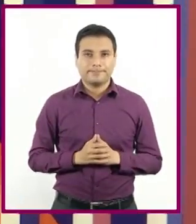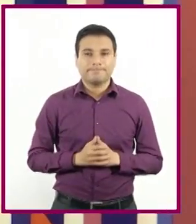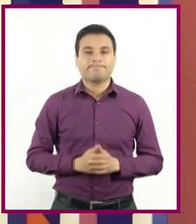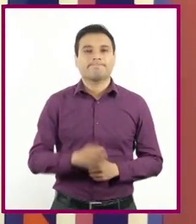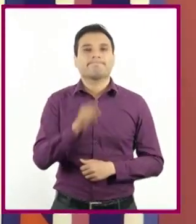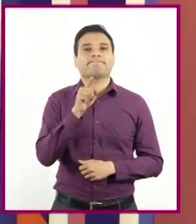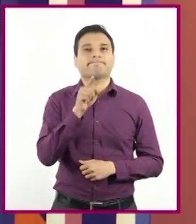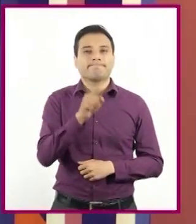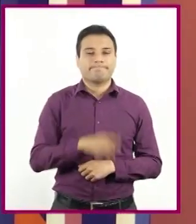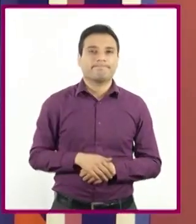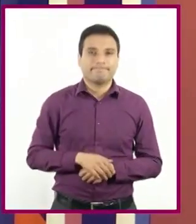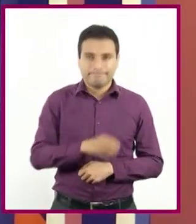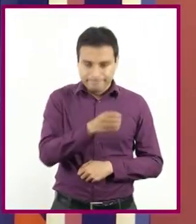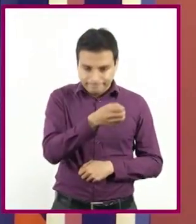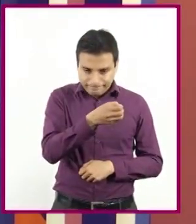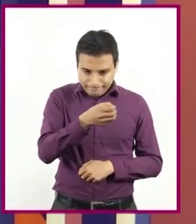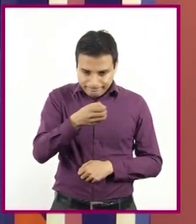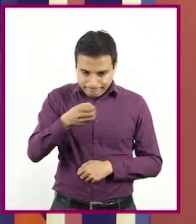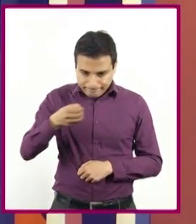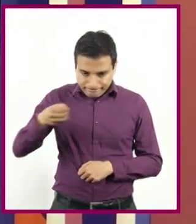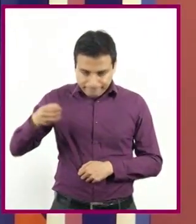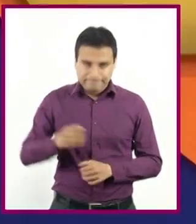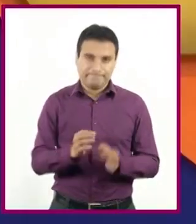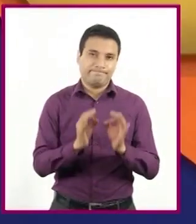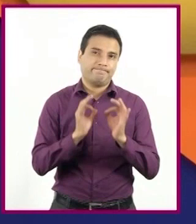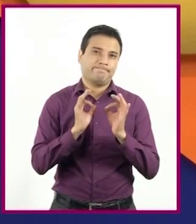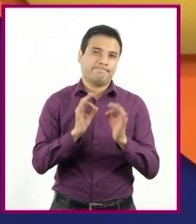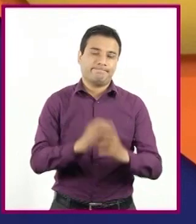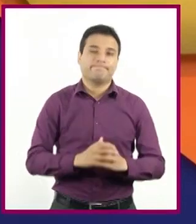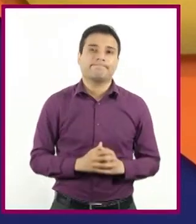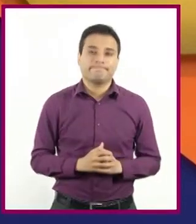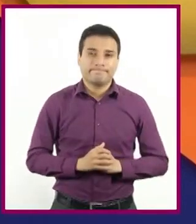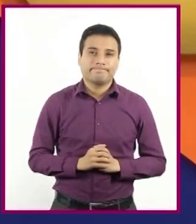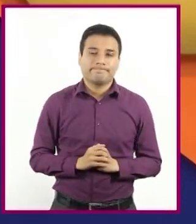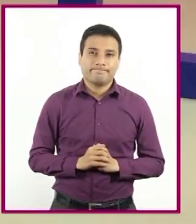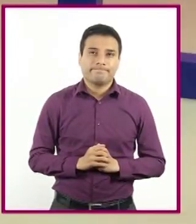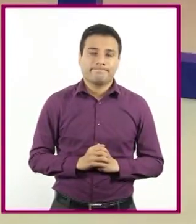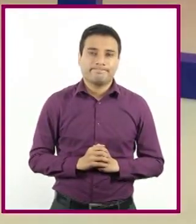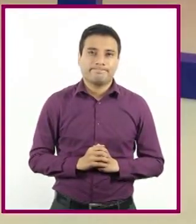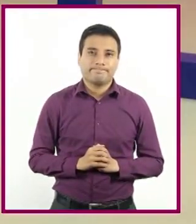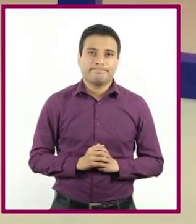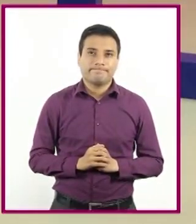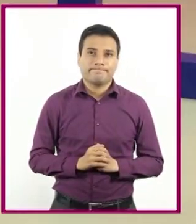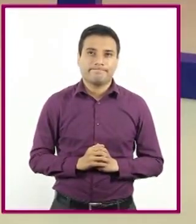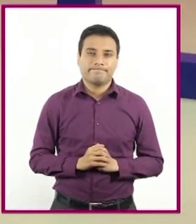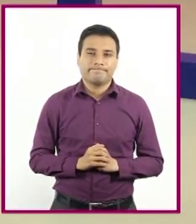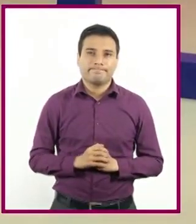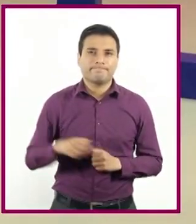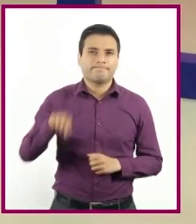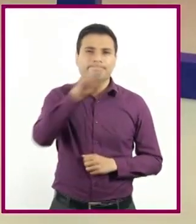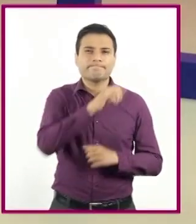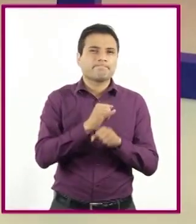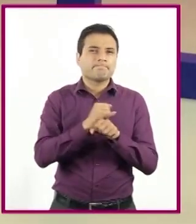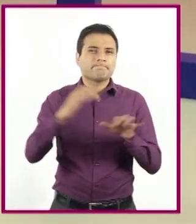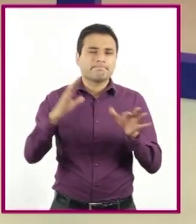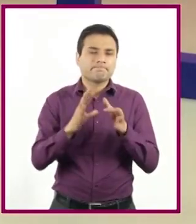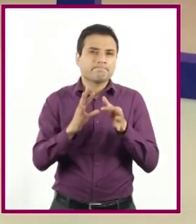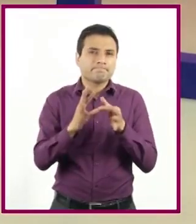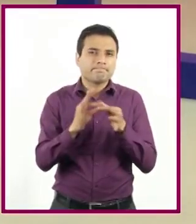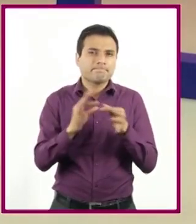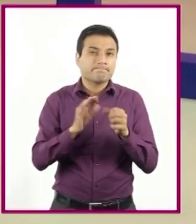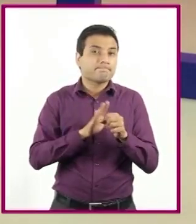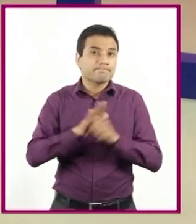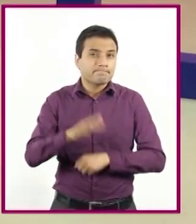de importancia de todas las ideas. Primero definan qué información expondrán y luego